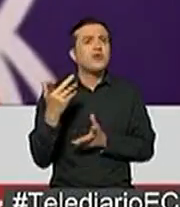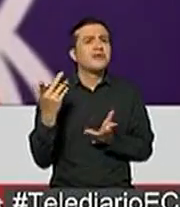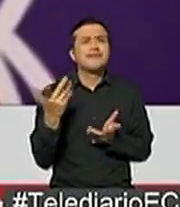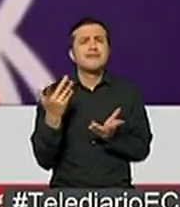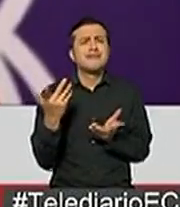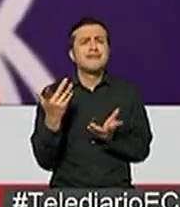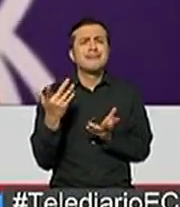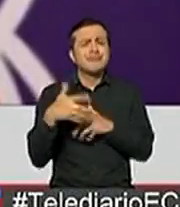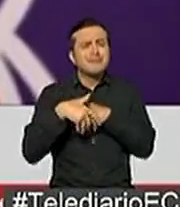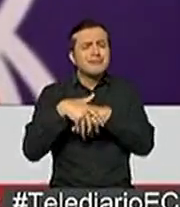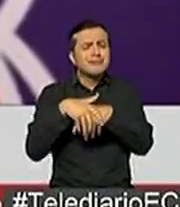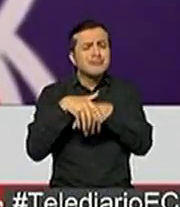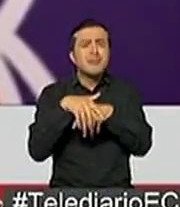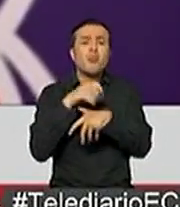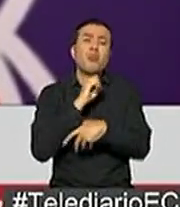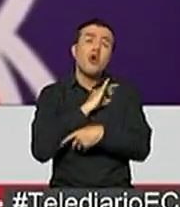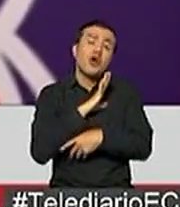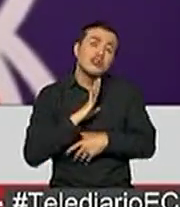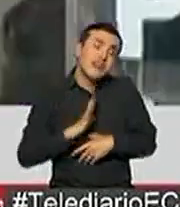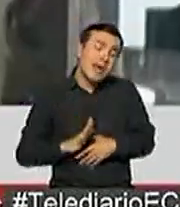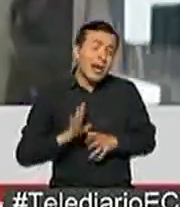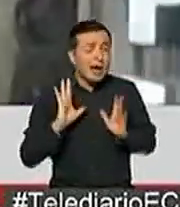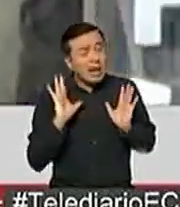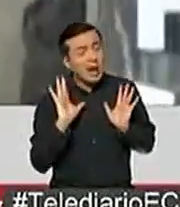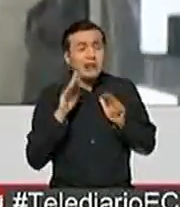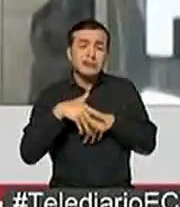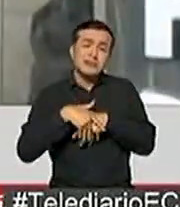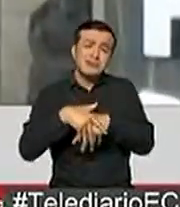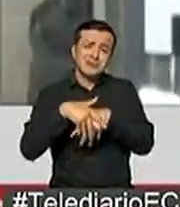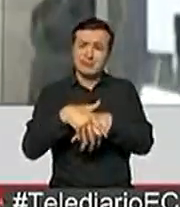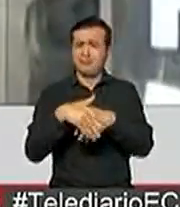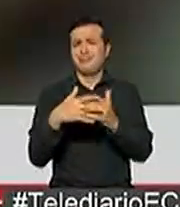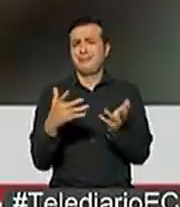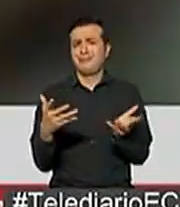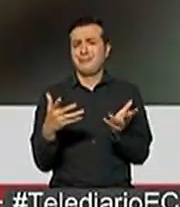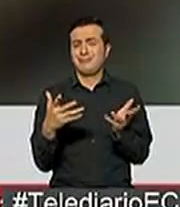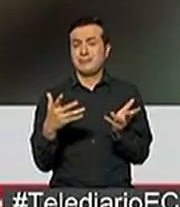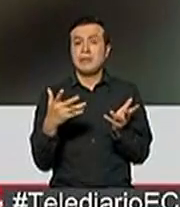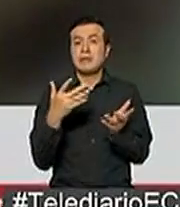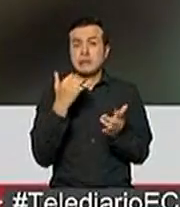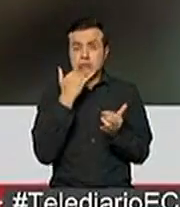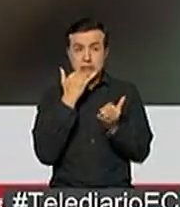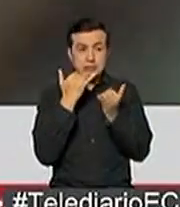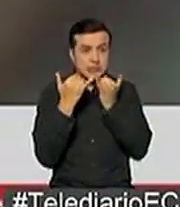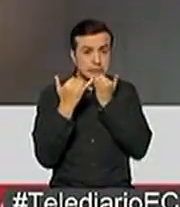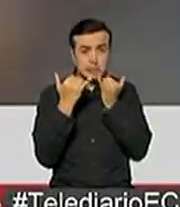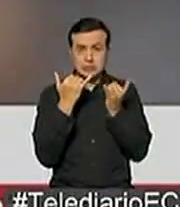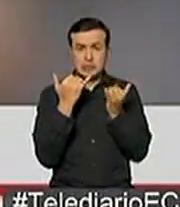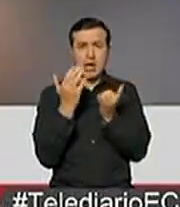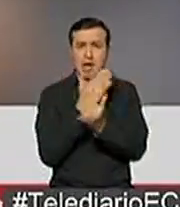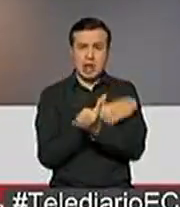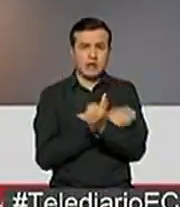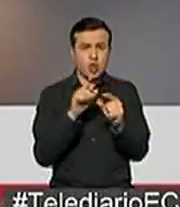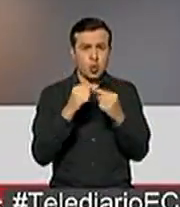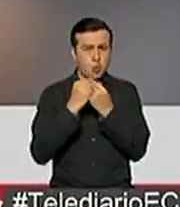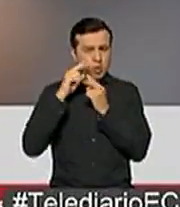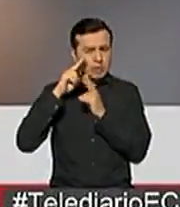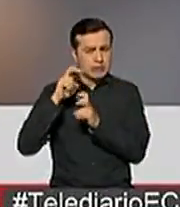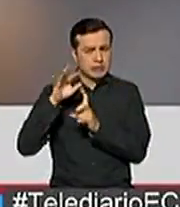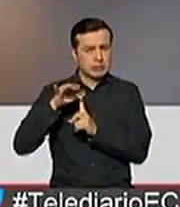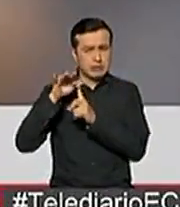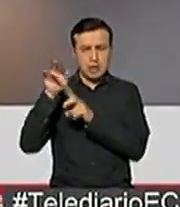o una movilización del por si acaso de hoy en relación a las fallas de inteligencia que no detectaron la llegada de grupos subversivos